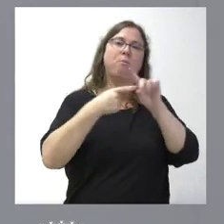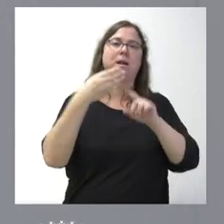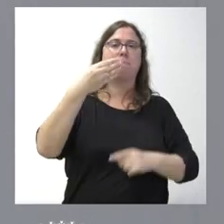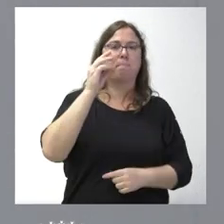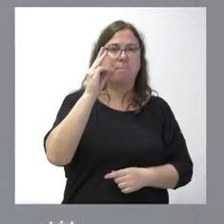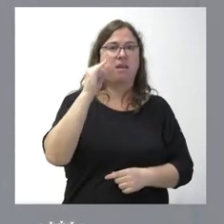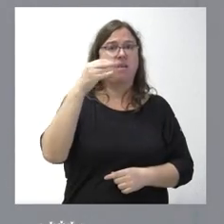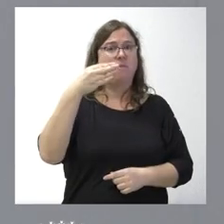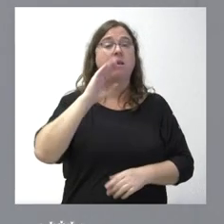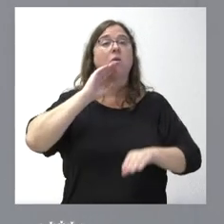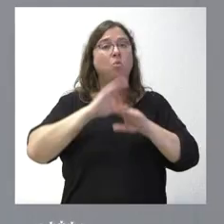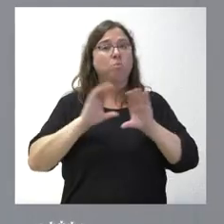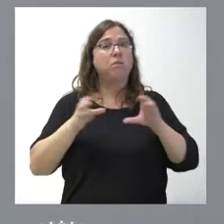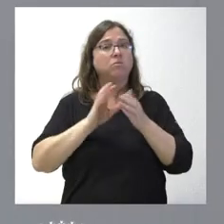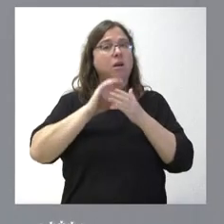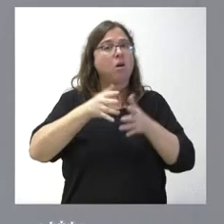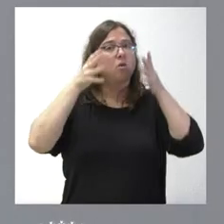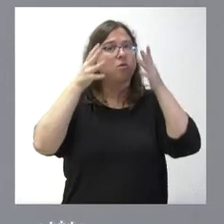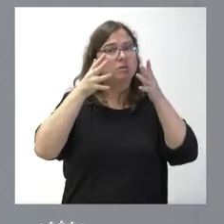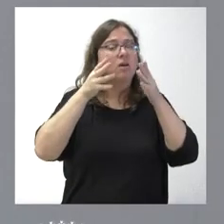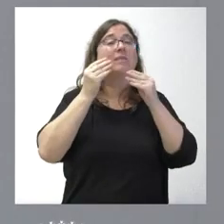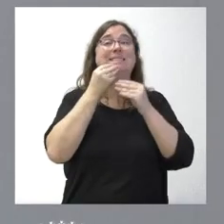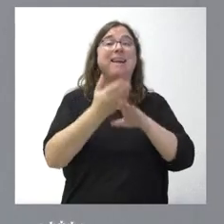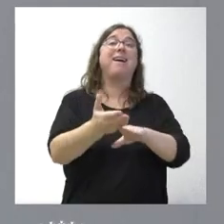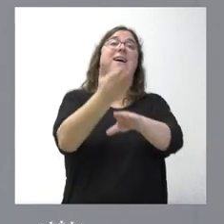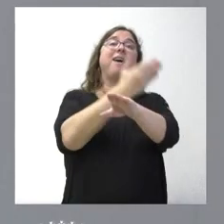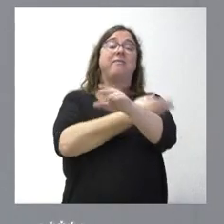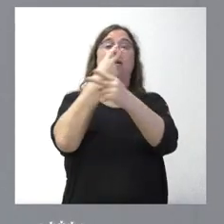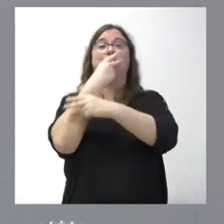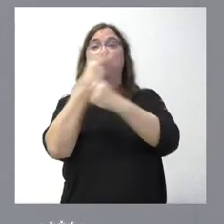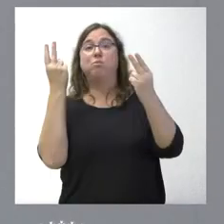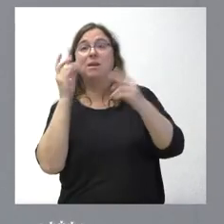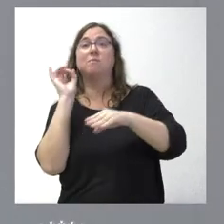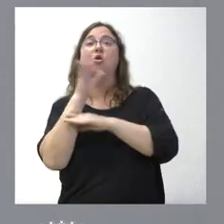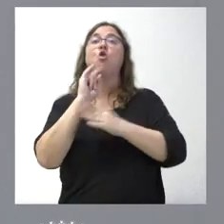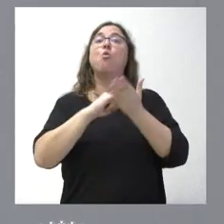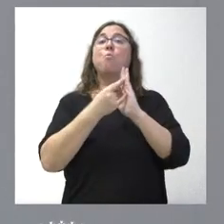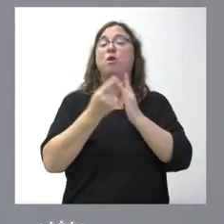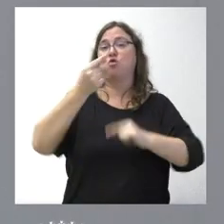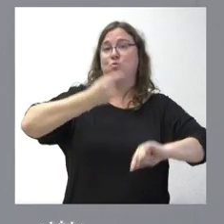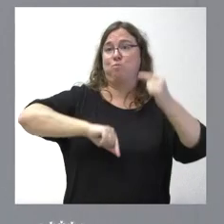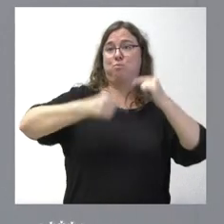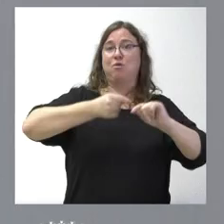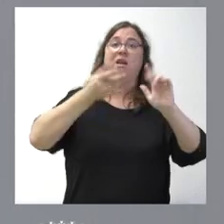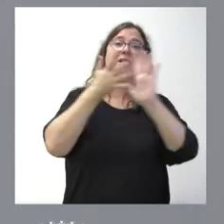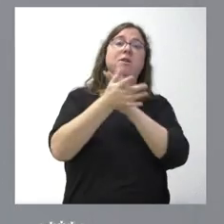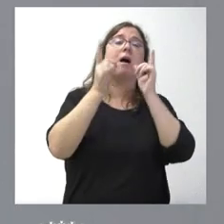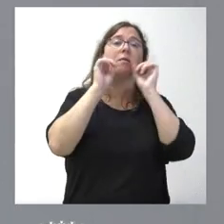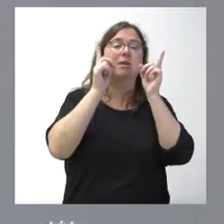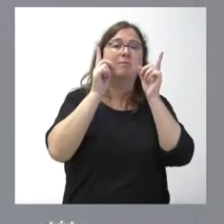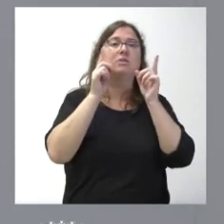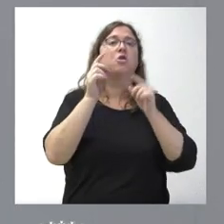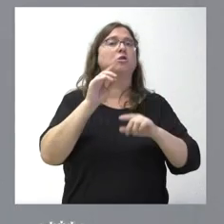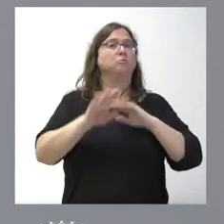cumplen por parte de la junta de castillón las recomendaciones de remitir con anterioridad a la ación del proyecto de presupuestos la información sobre las provisiones macroeconómicas que lo